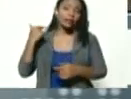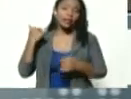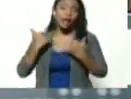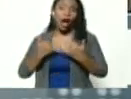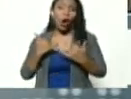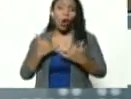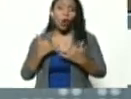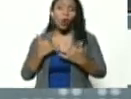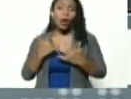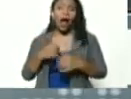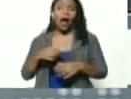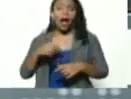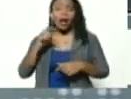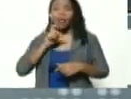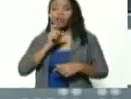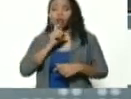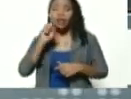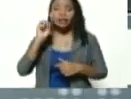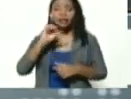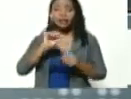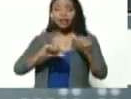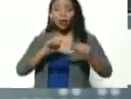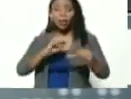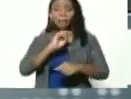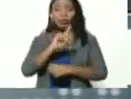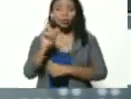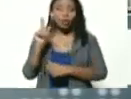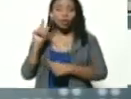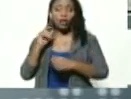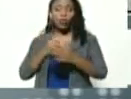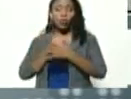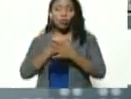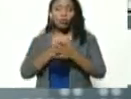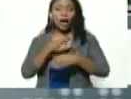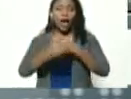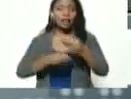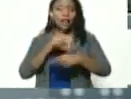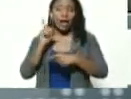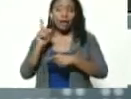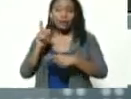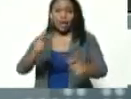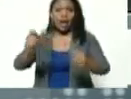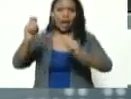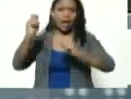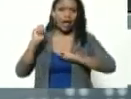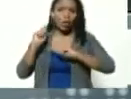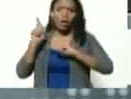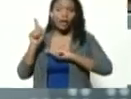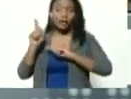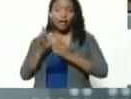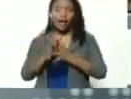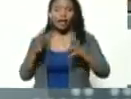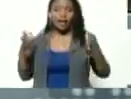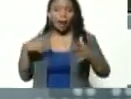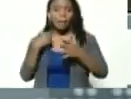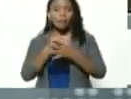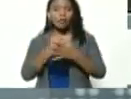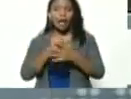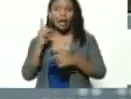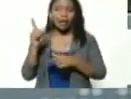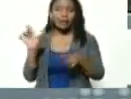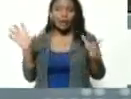del siglo XXI, nuestra lucha tiene que seguir siendo consolidar ese legado de esa gran batalla, de esa